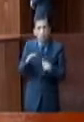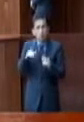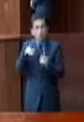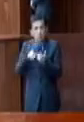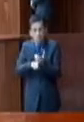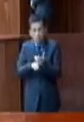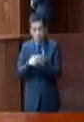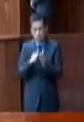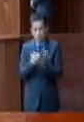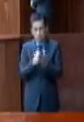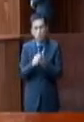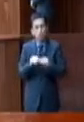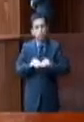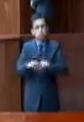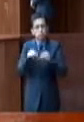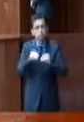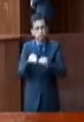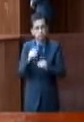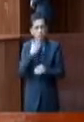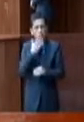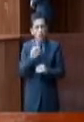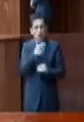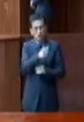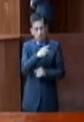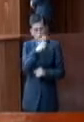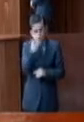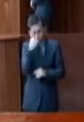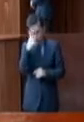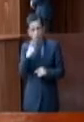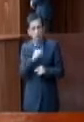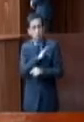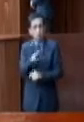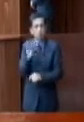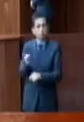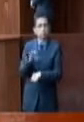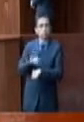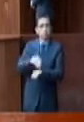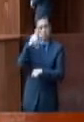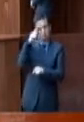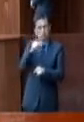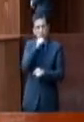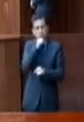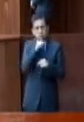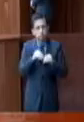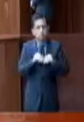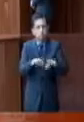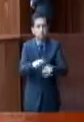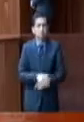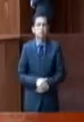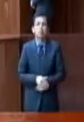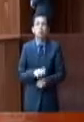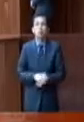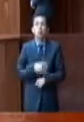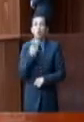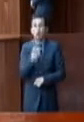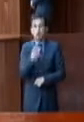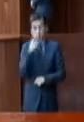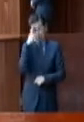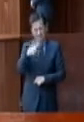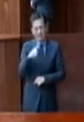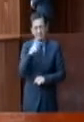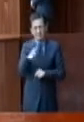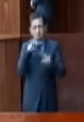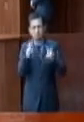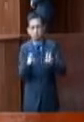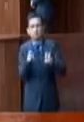no hay ningún elemento que acredita que el otorgó para difundir tales imágenes del promocional por tanto por cuanto hace el promocional médico en tu casa la